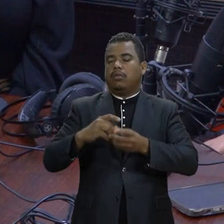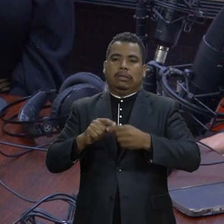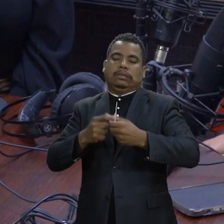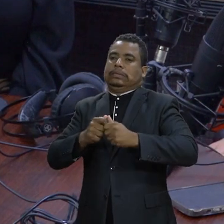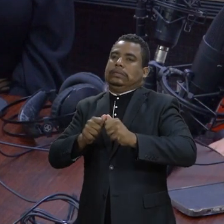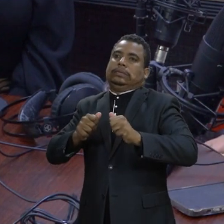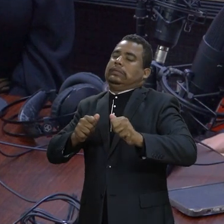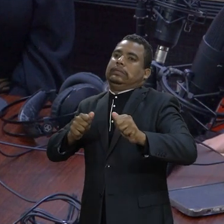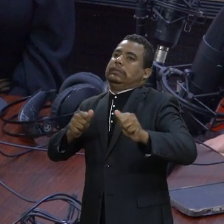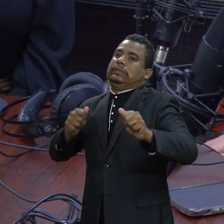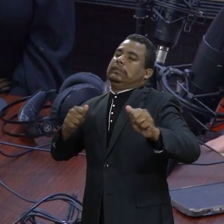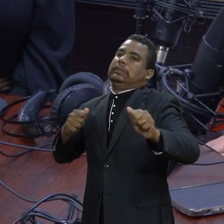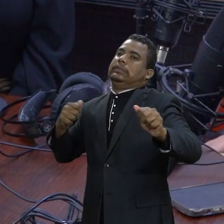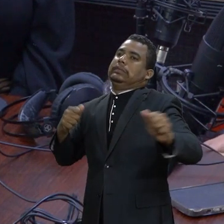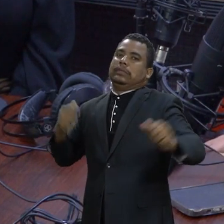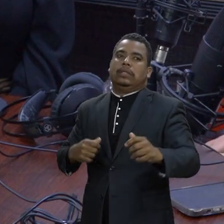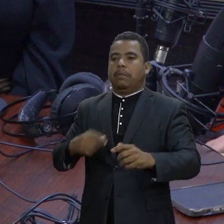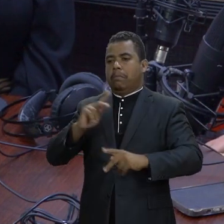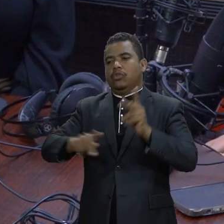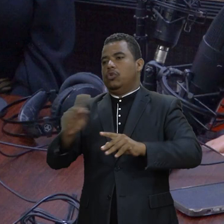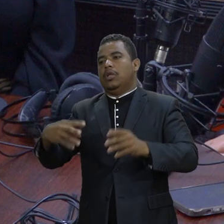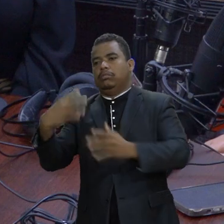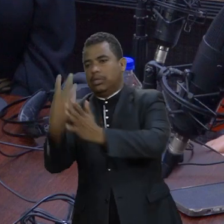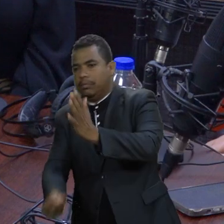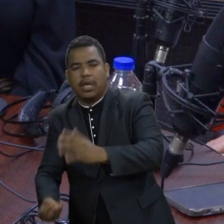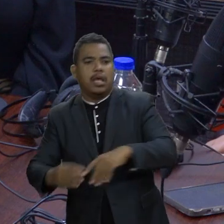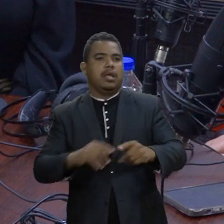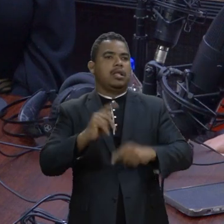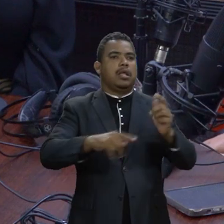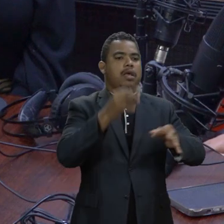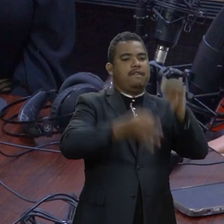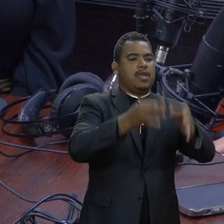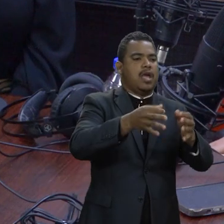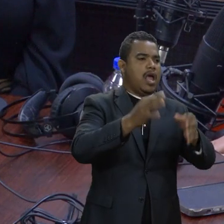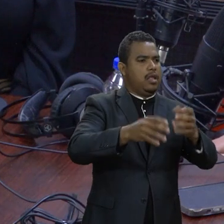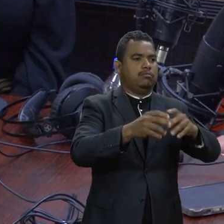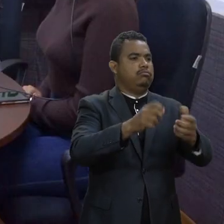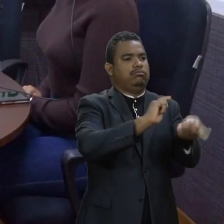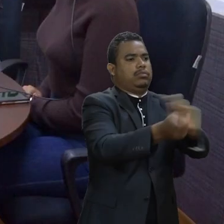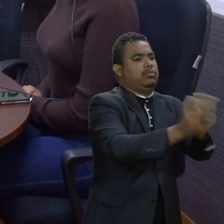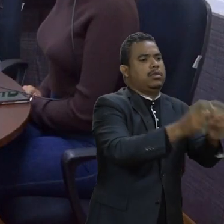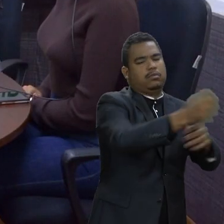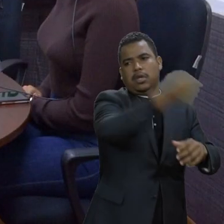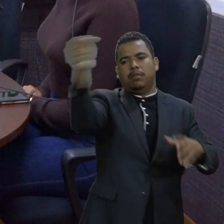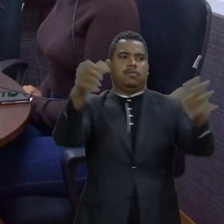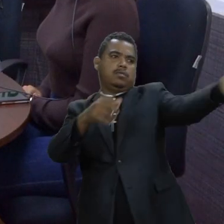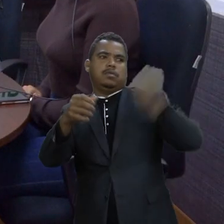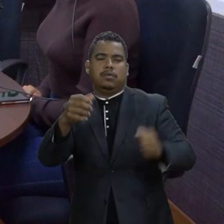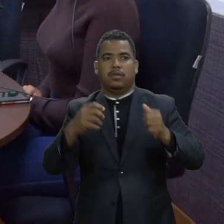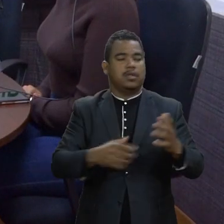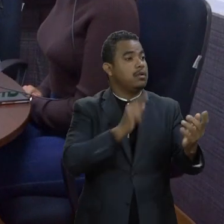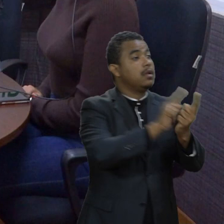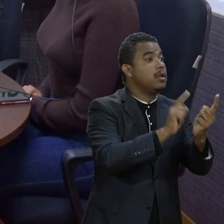¿qué usted cree que es la, por así decirlo, la peor faceta en este periodismo profesional, por así decirlo? O sea, ¿qué es lo peor que usted ha